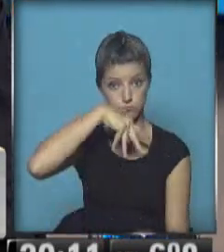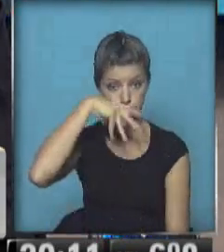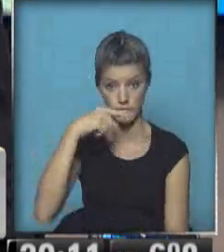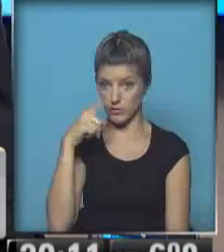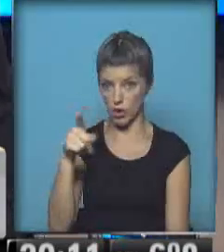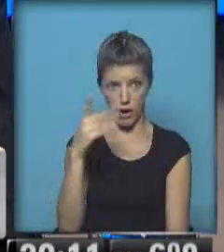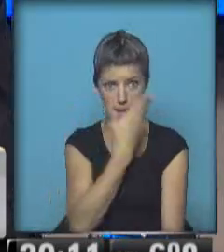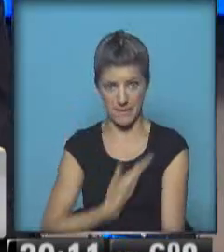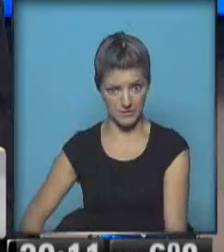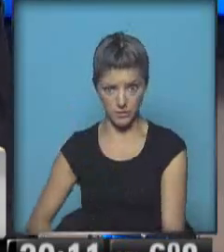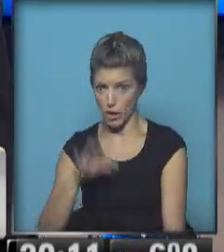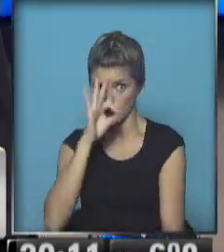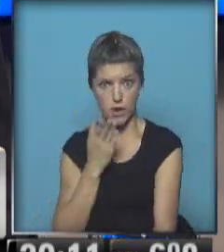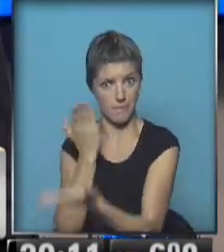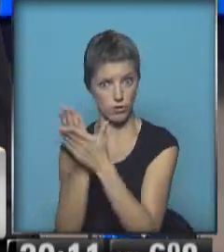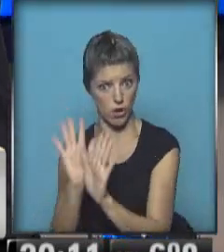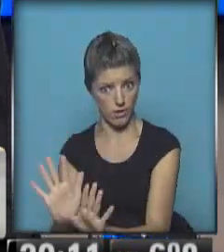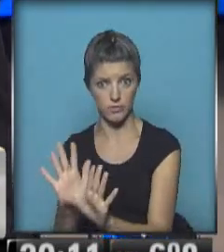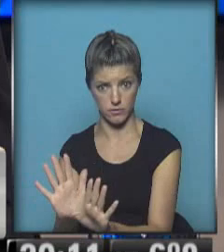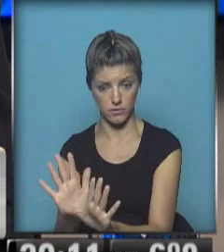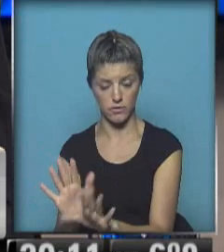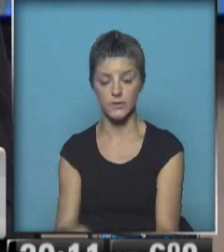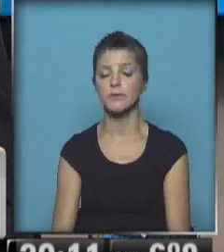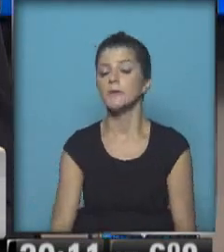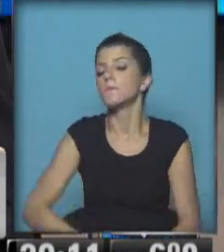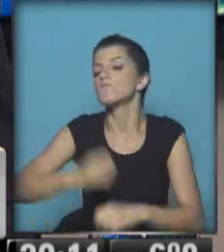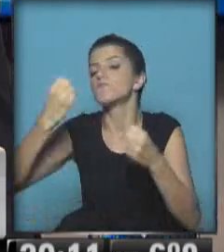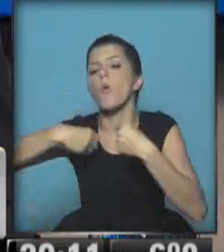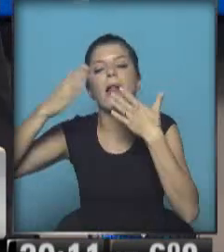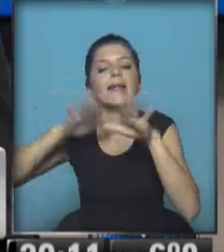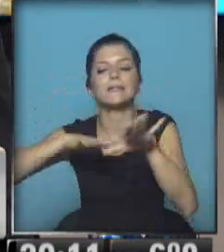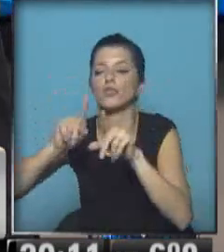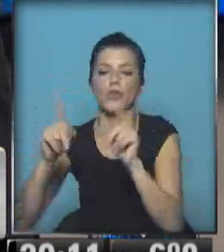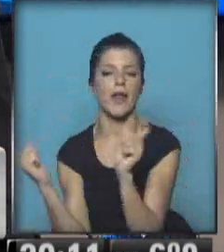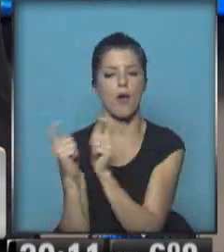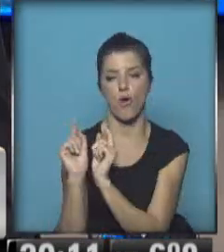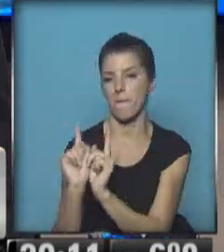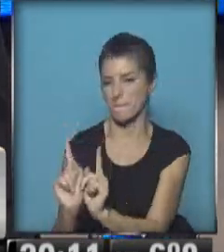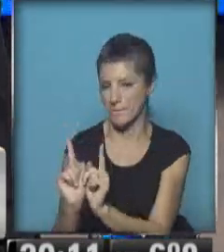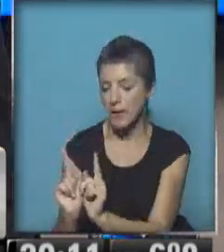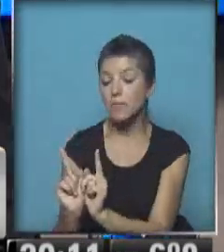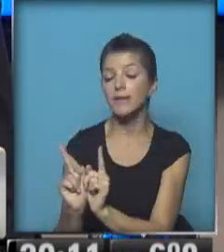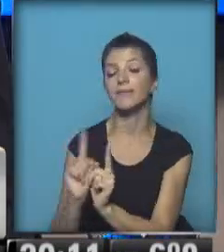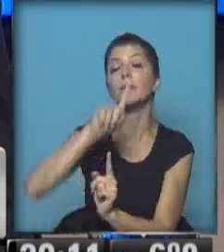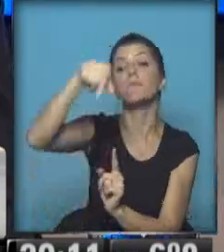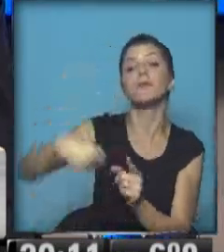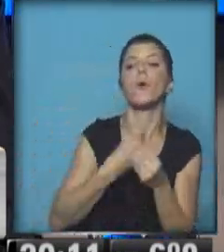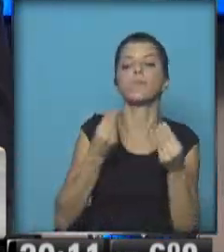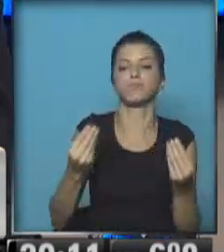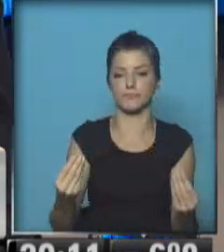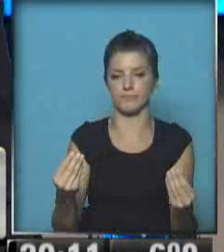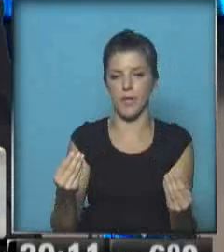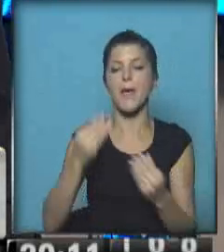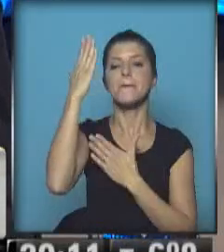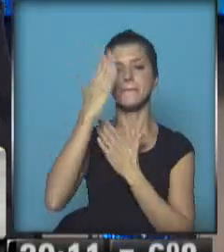le había planteado esta situación sea lo que haya pasado en esa reunión la consecuencia fue finalmente que el